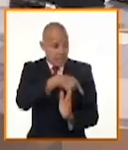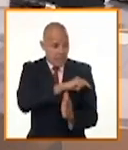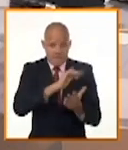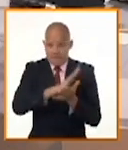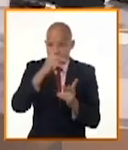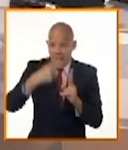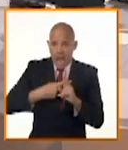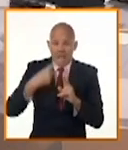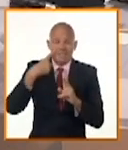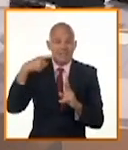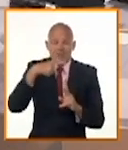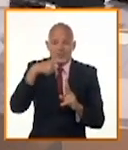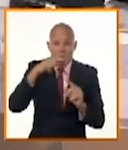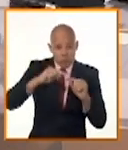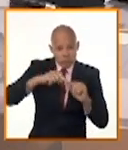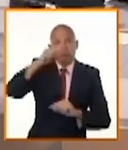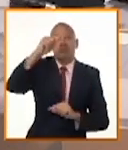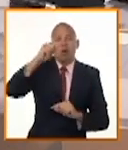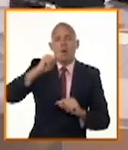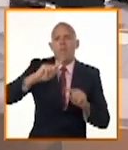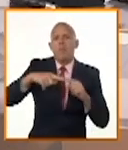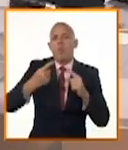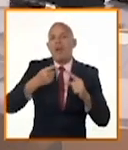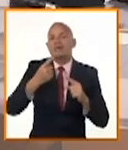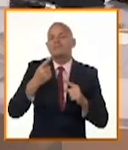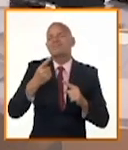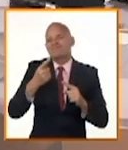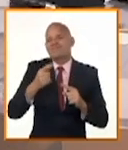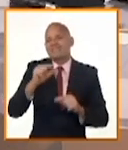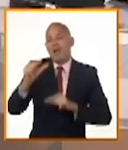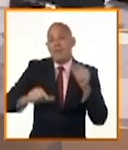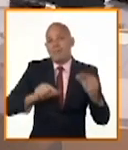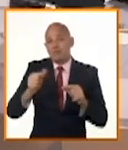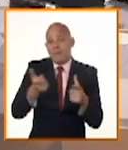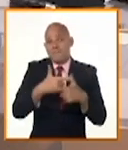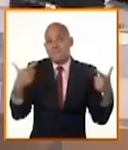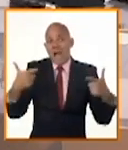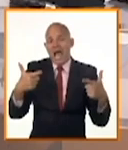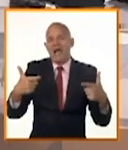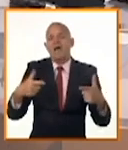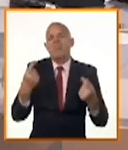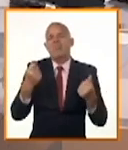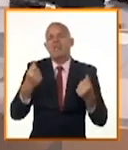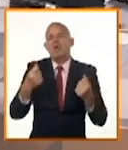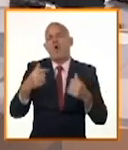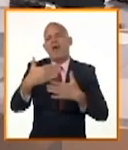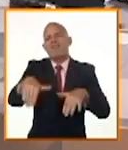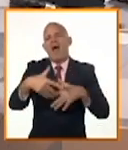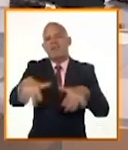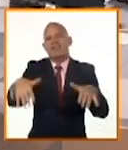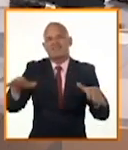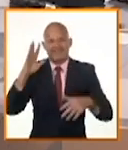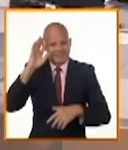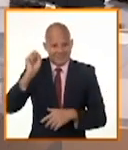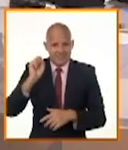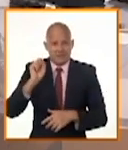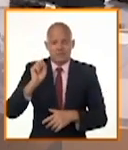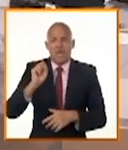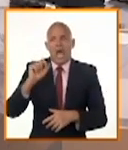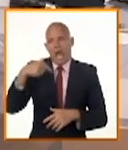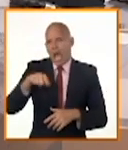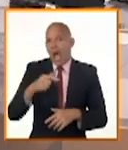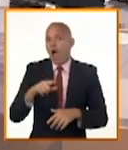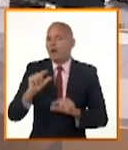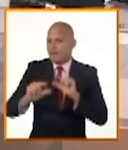fuera del sistema bancario fuera de la economía en los meses de junio y Julio que todavía eso tiene cifras importantes